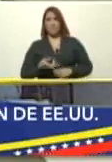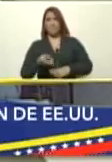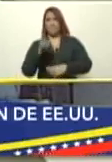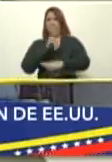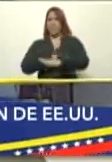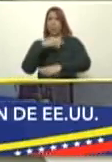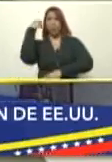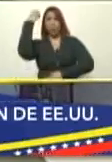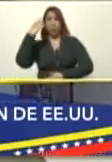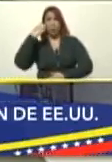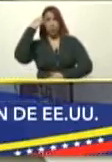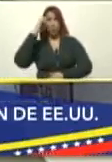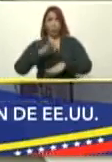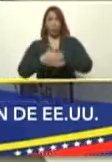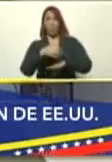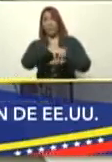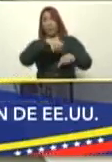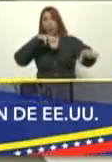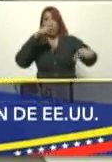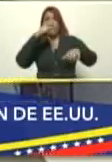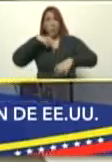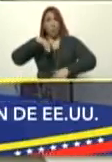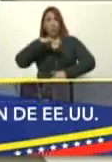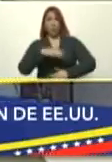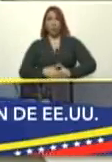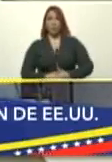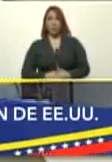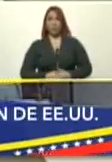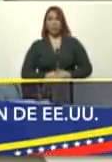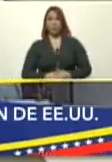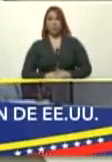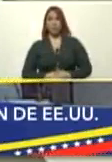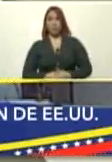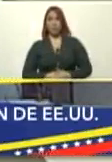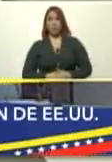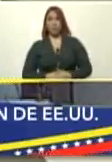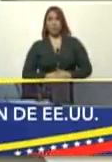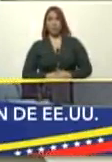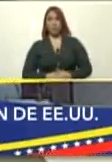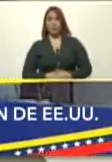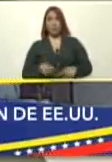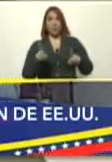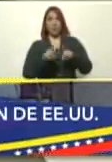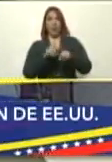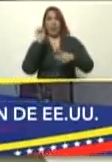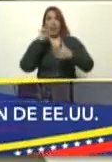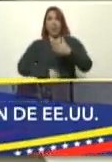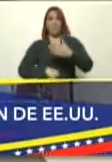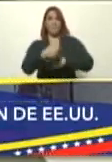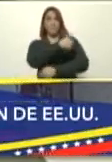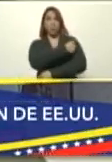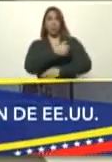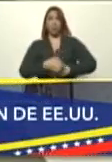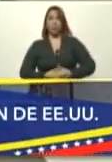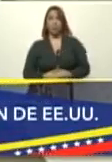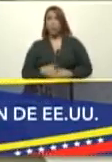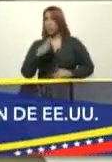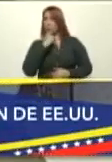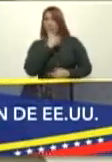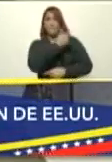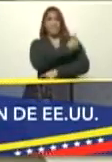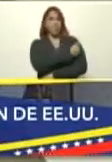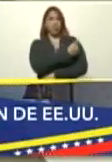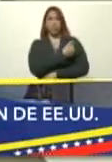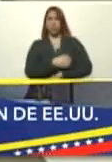Europa, porque la mayoría de la población estará como al principio, sin vacuna, porque no están vacunando